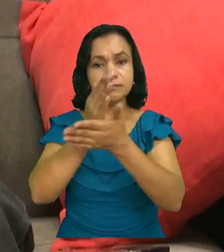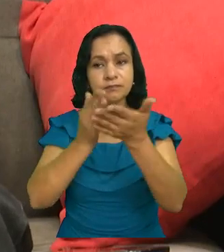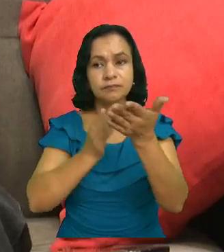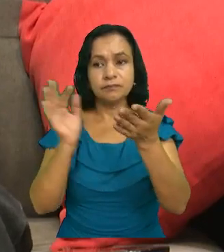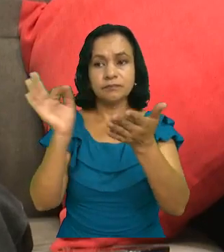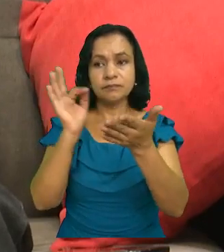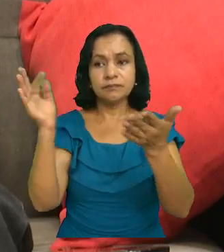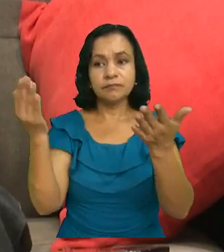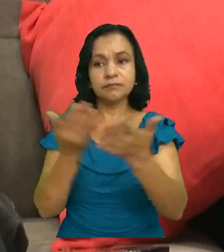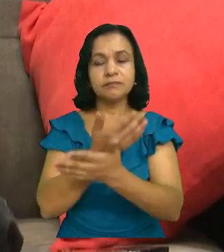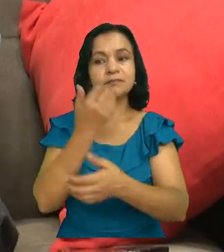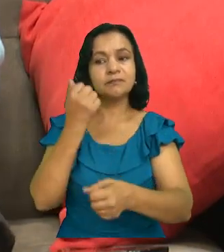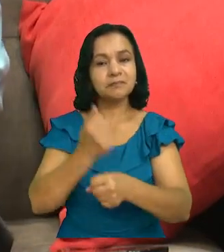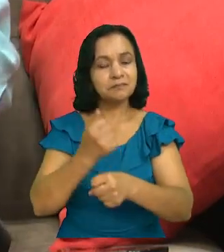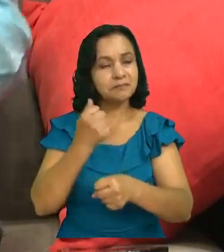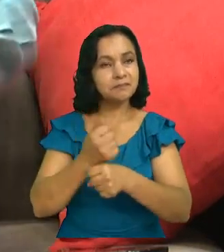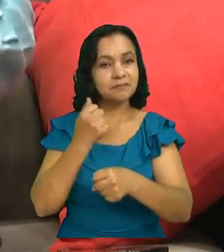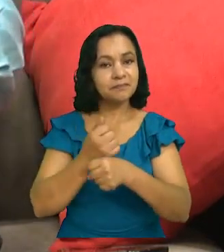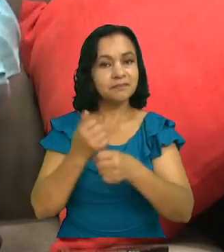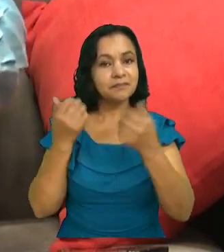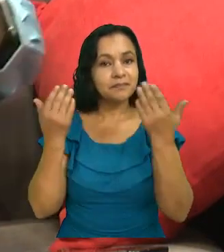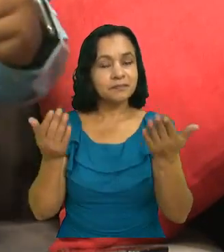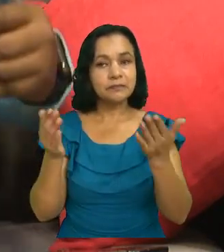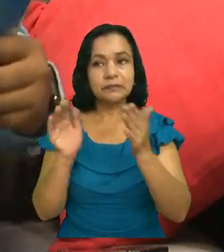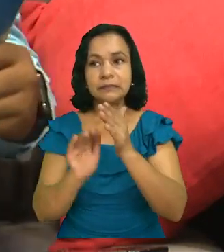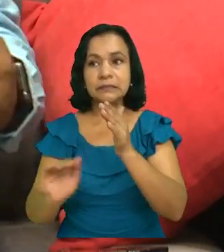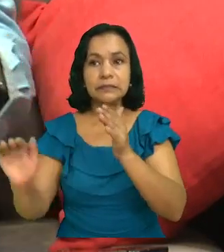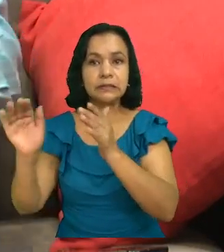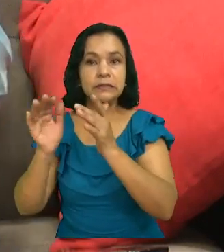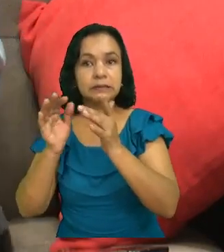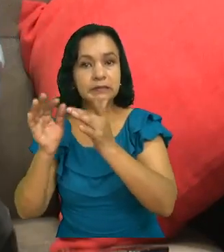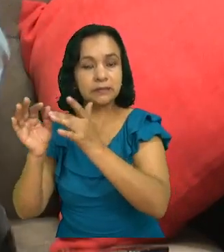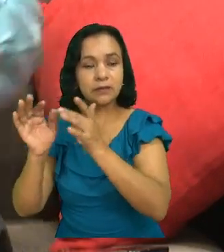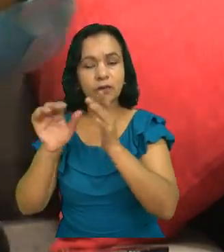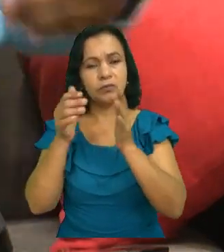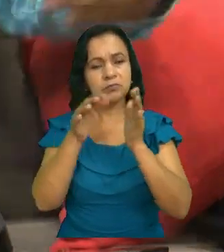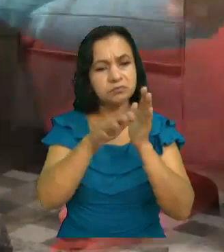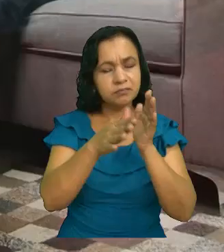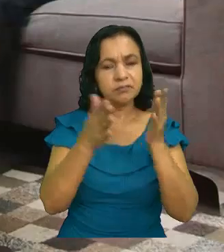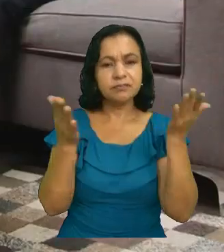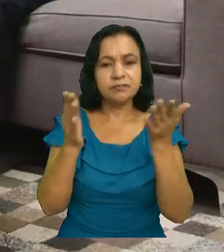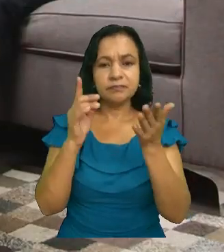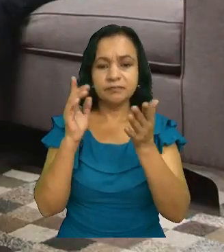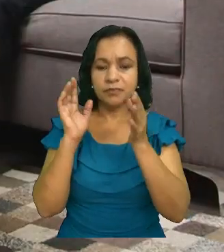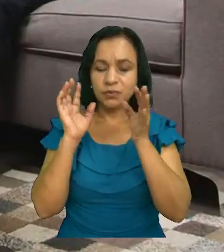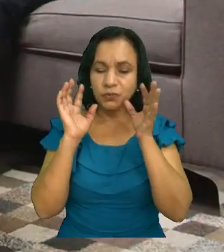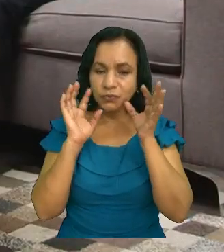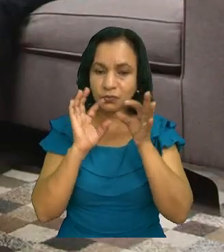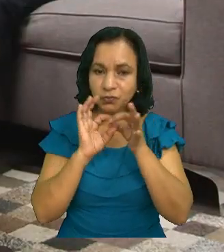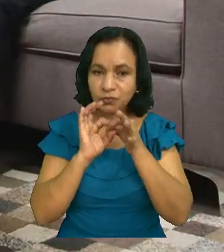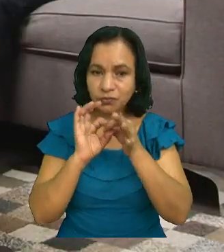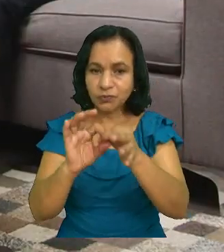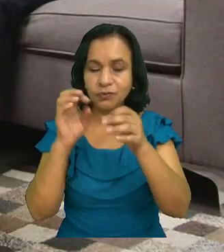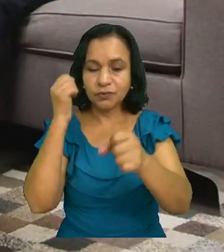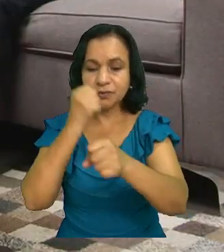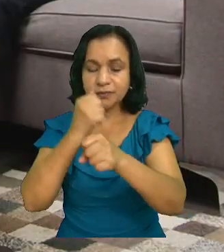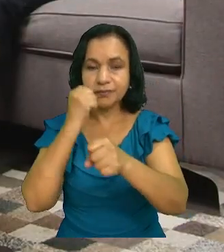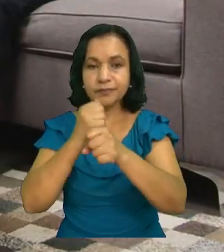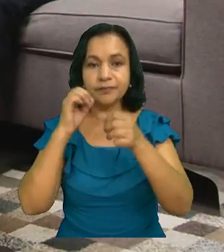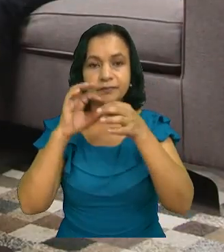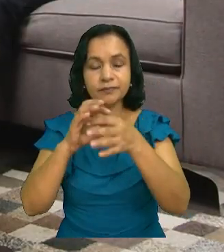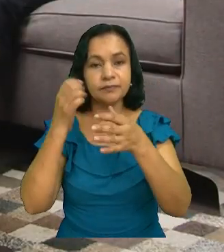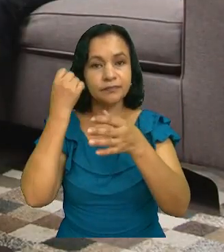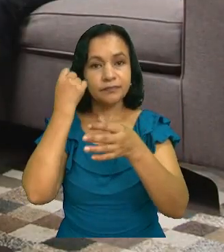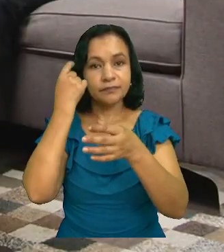trabajo. Vaya, hay unos más grandes, otros más pequeños, pero todos en paralelo y trabajándose de manera simultánea. Entender